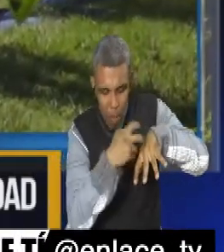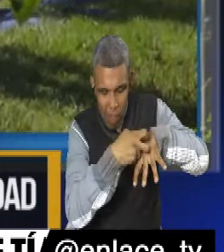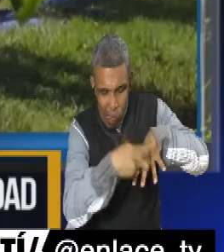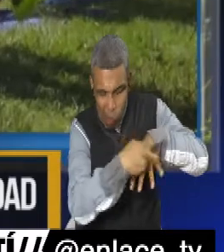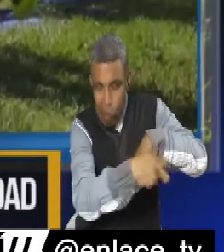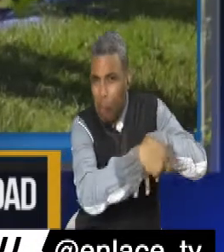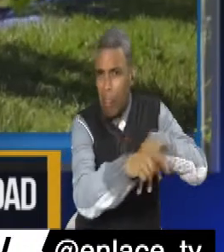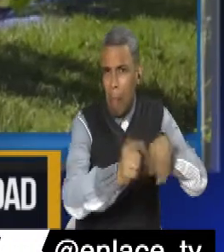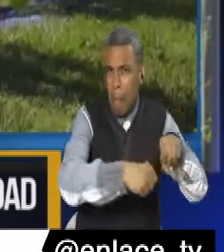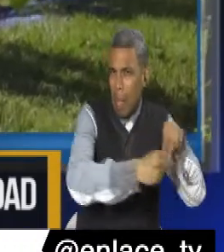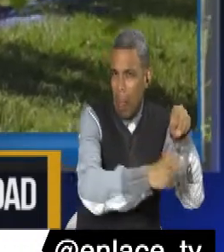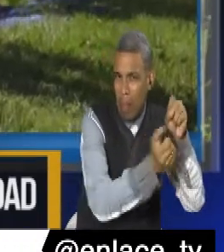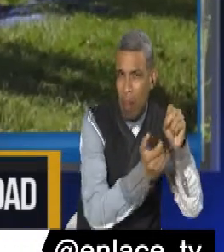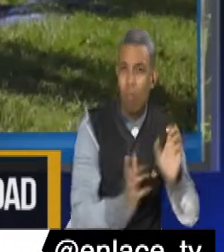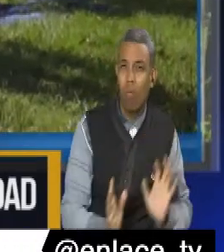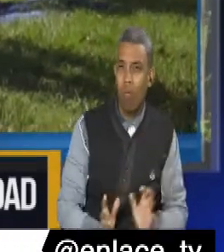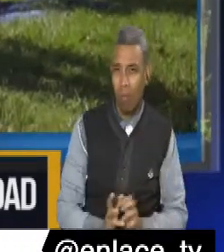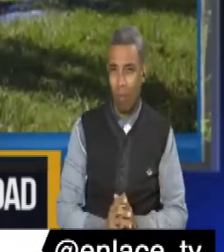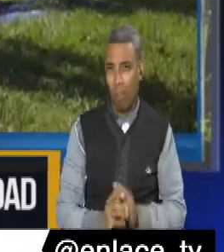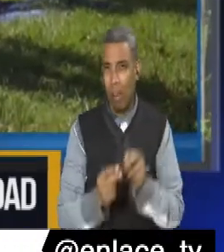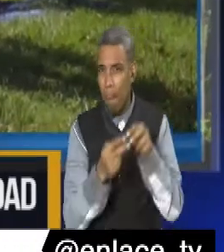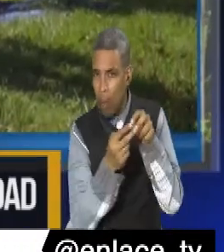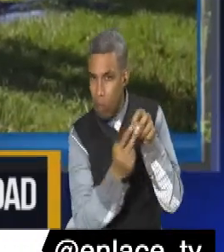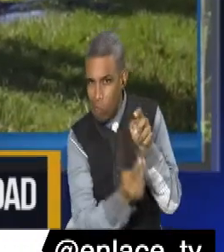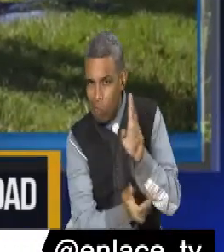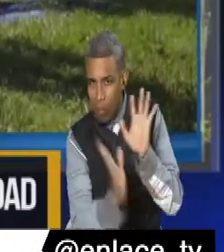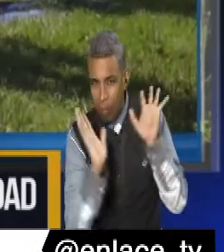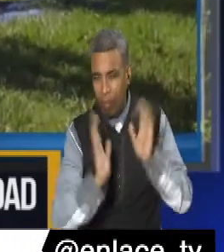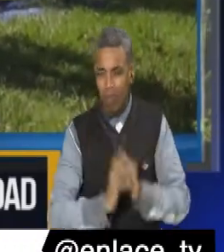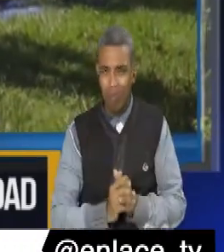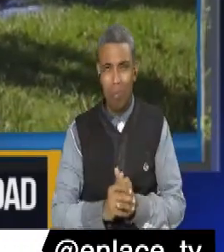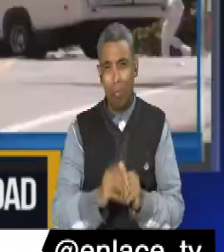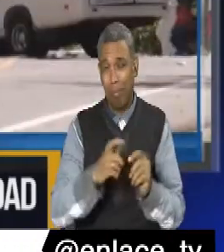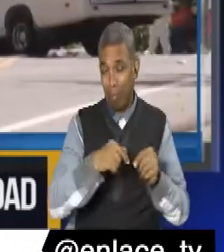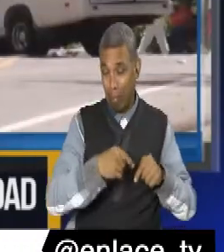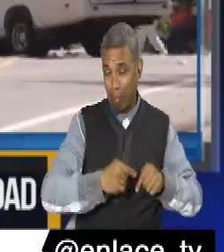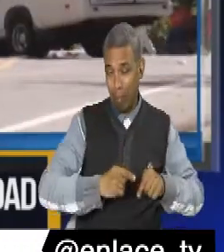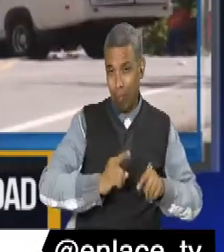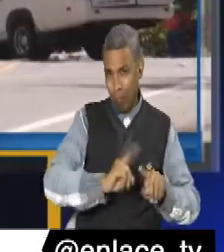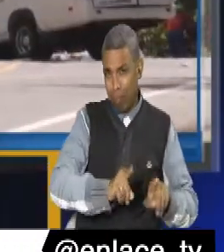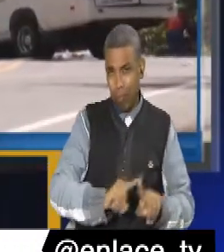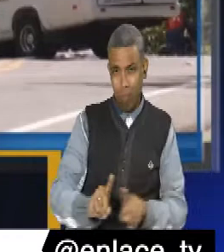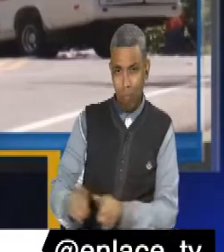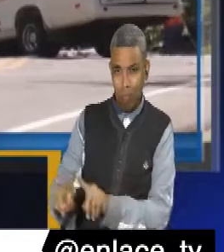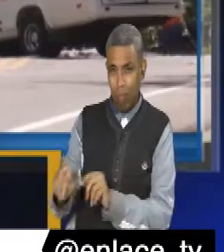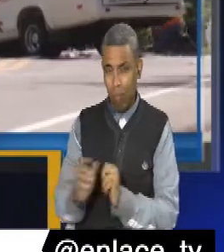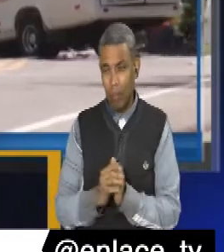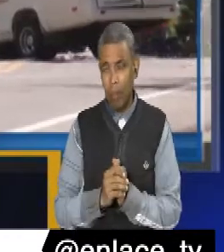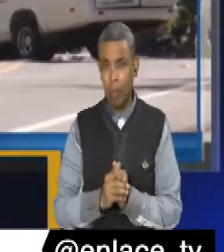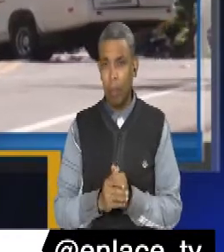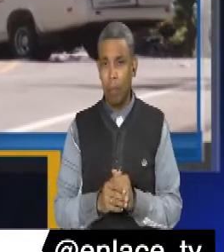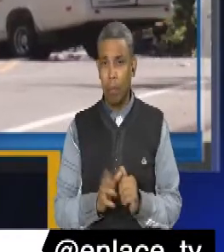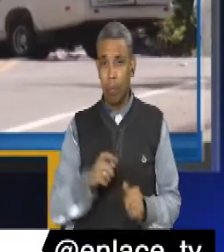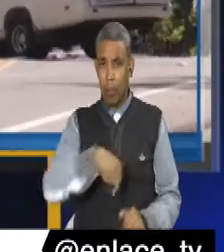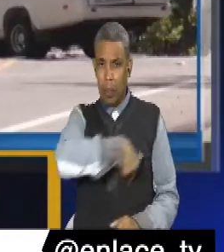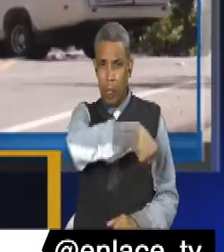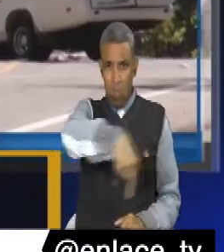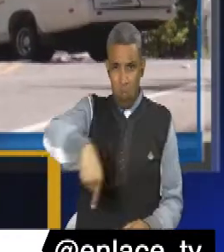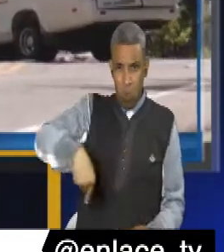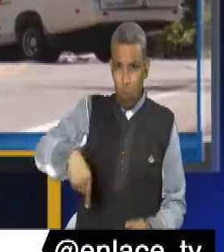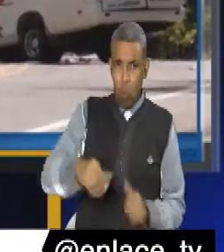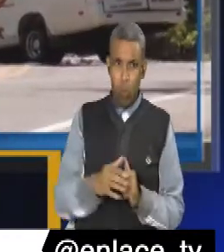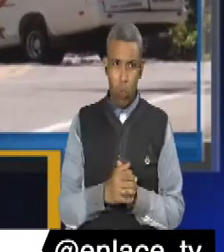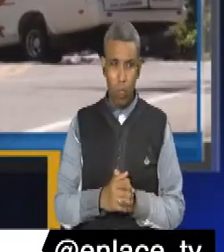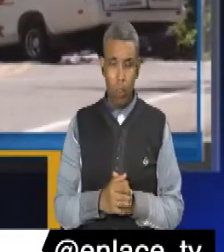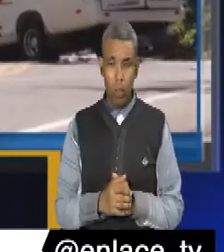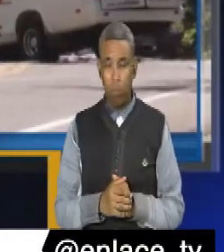pacientes. Tanto los que regulan en la vía, en el corredor vía Ruta del Sol, como nosotros como reguladores en el municipio,